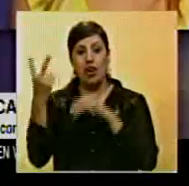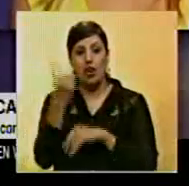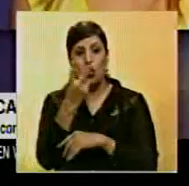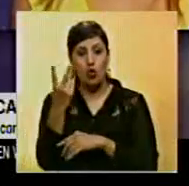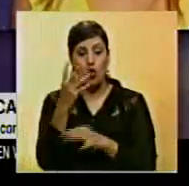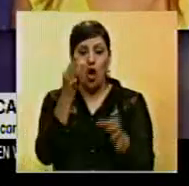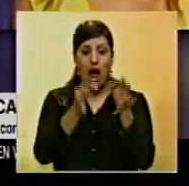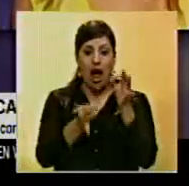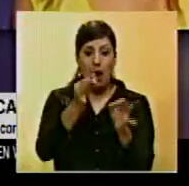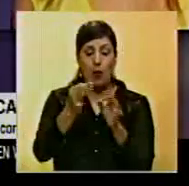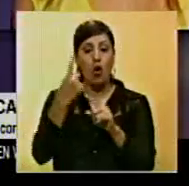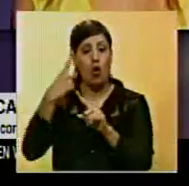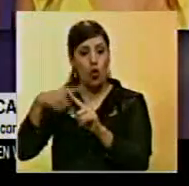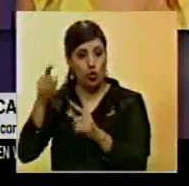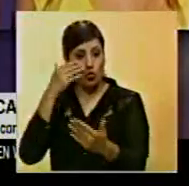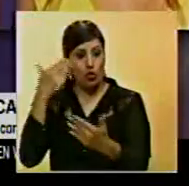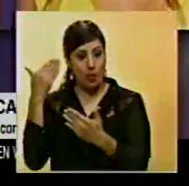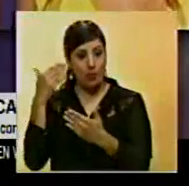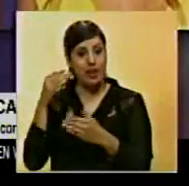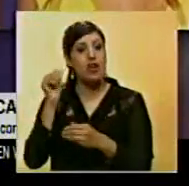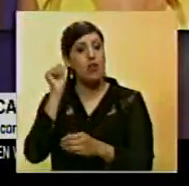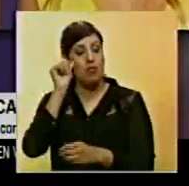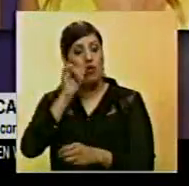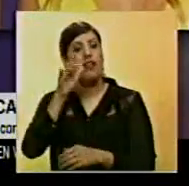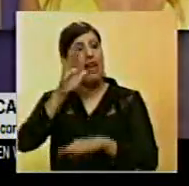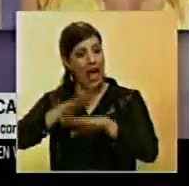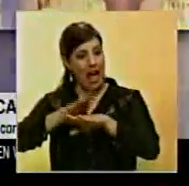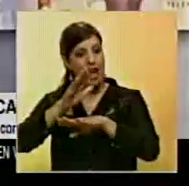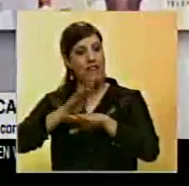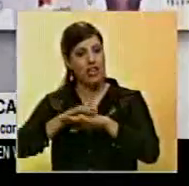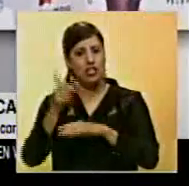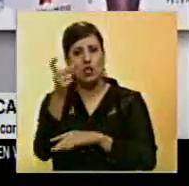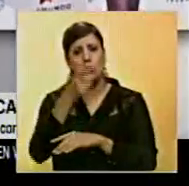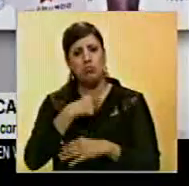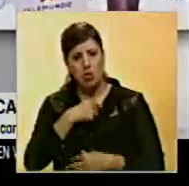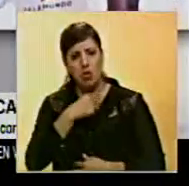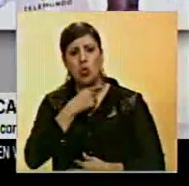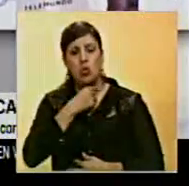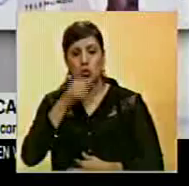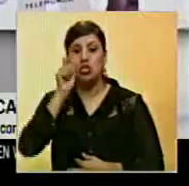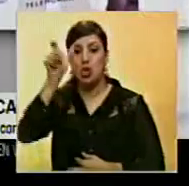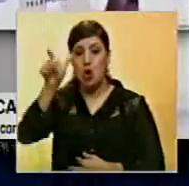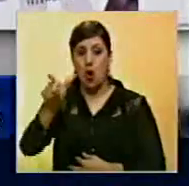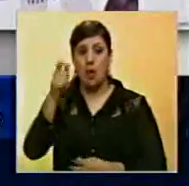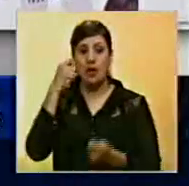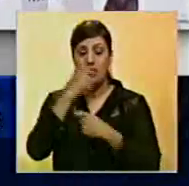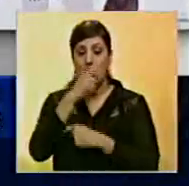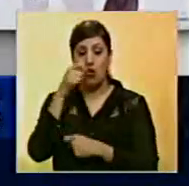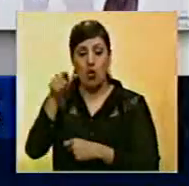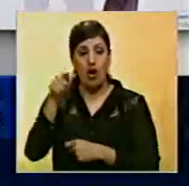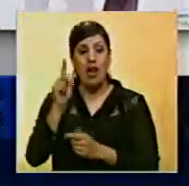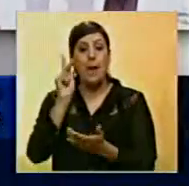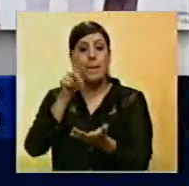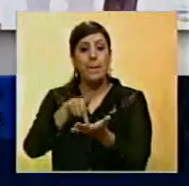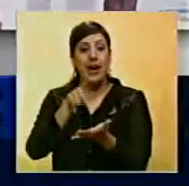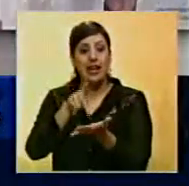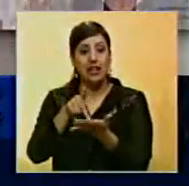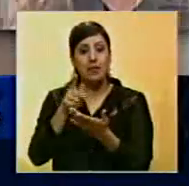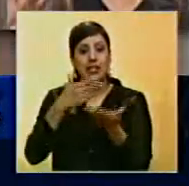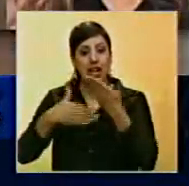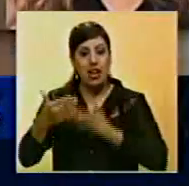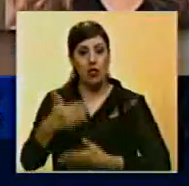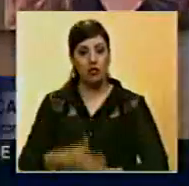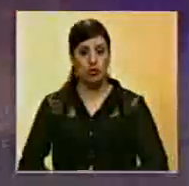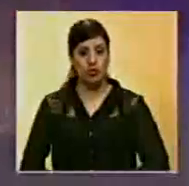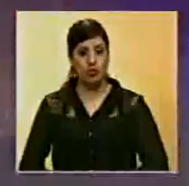ella y el abogado del Chapo, donde del Castillo manifestaba su gusto porque el narcotraficante participara en su